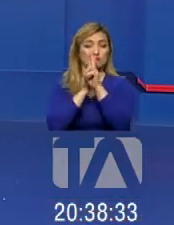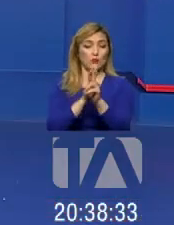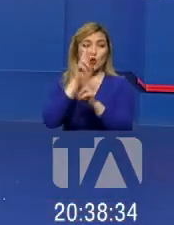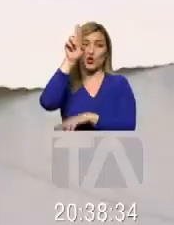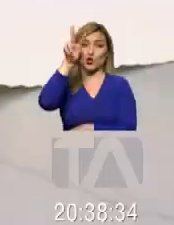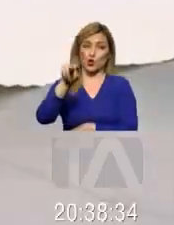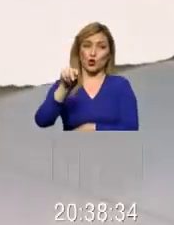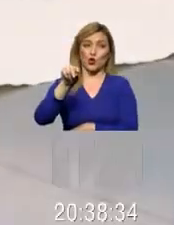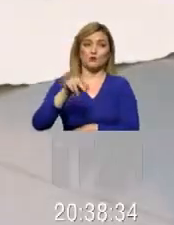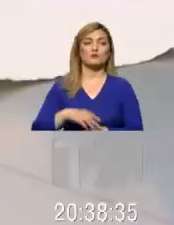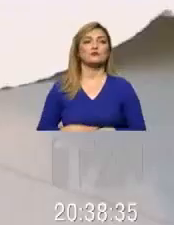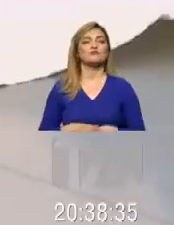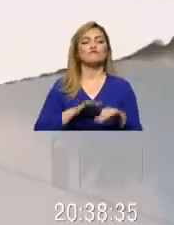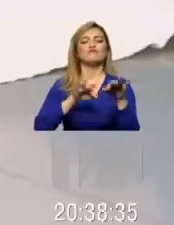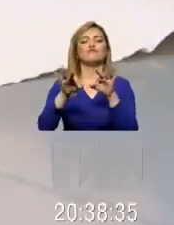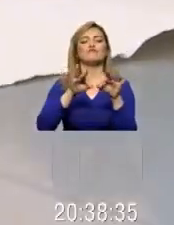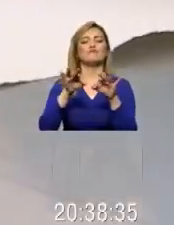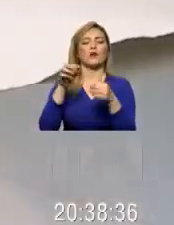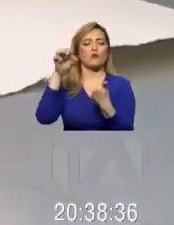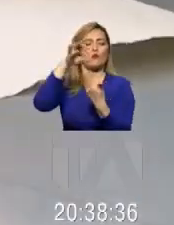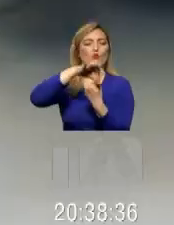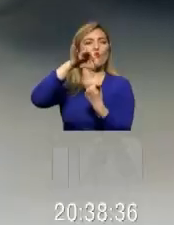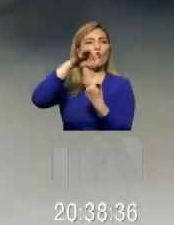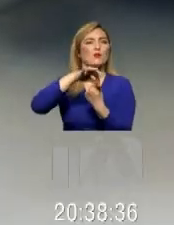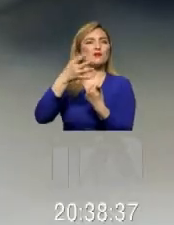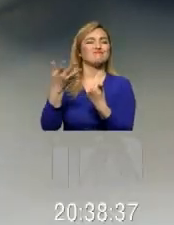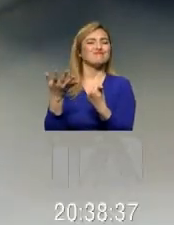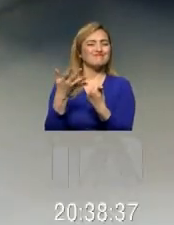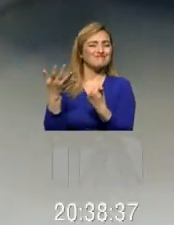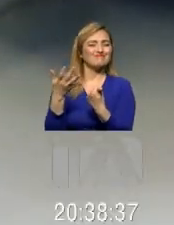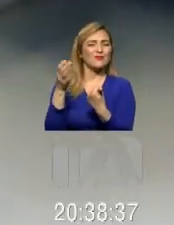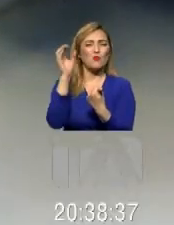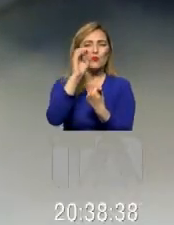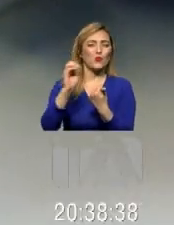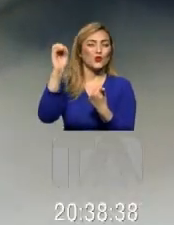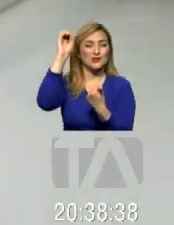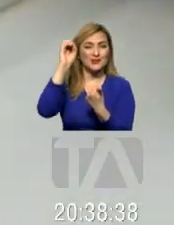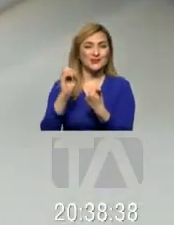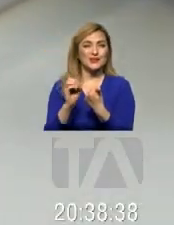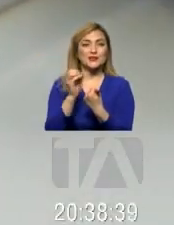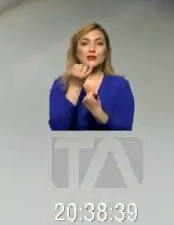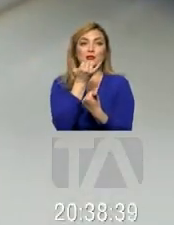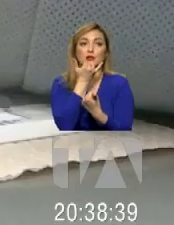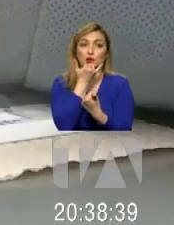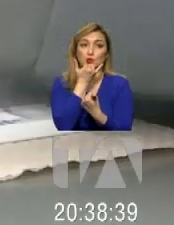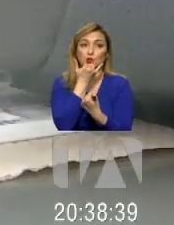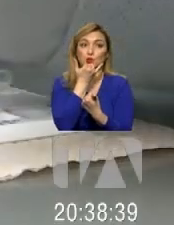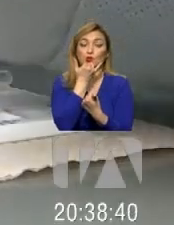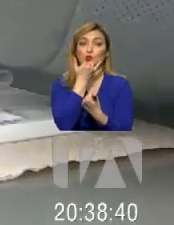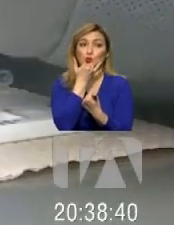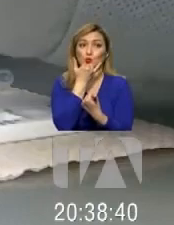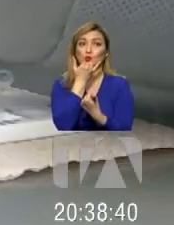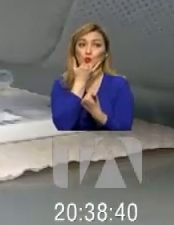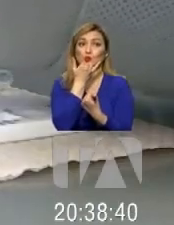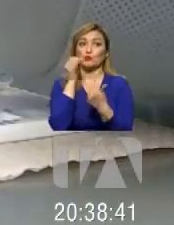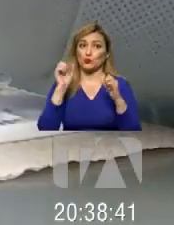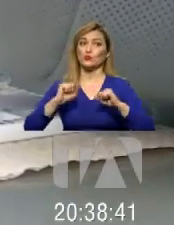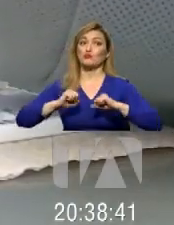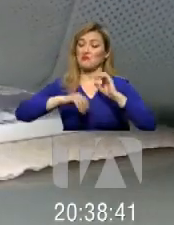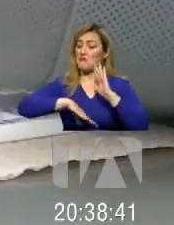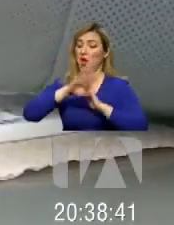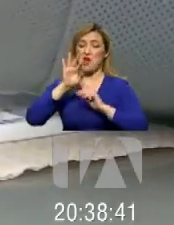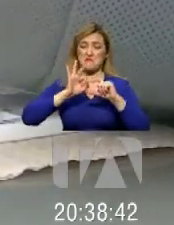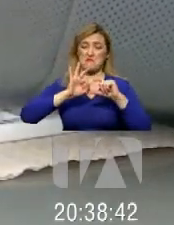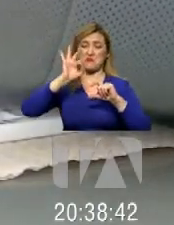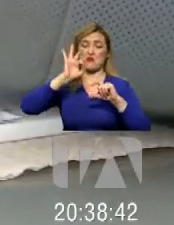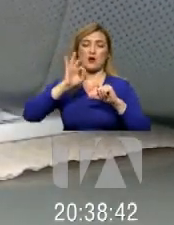no. Entendamos nosotros que estas pruebas rápidas tienen altos porcentajes de falsos negativos y en algunos casos